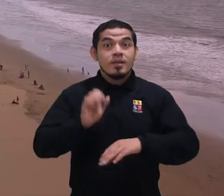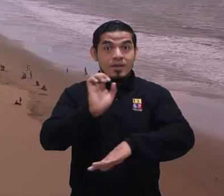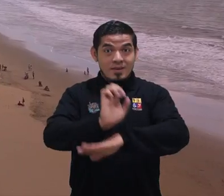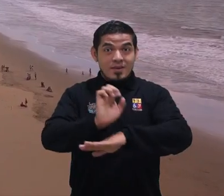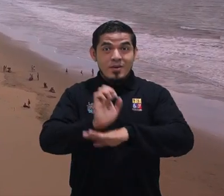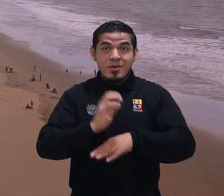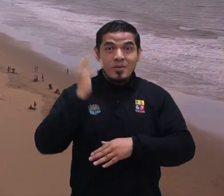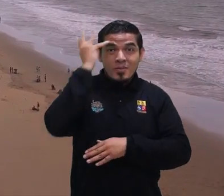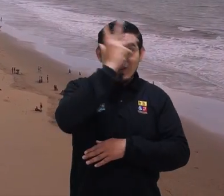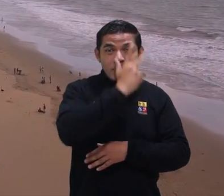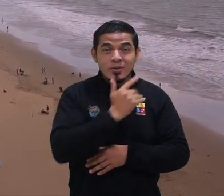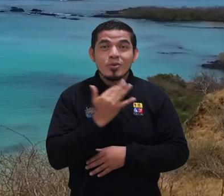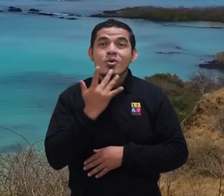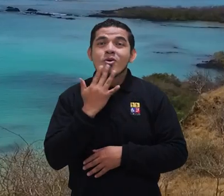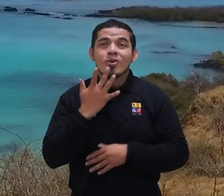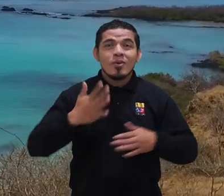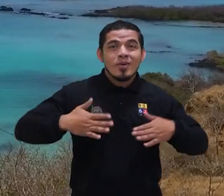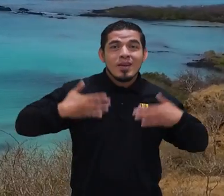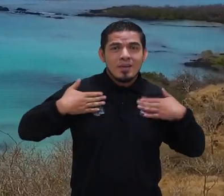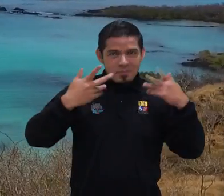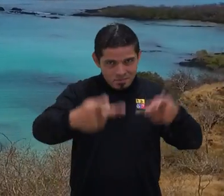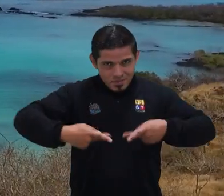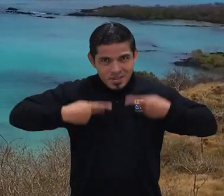vive nuestro país de color y alegría.